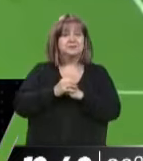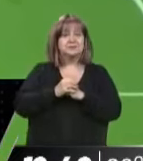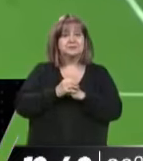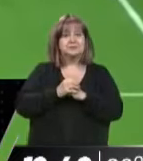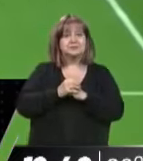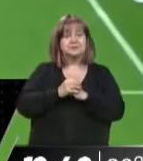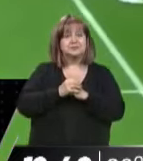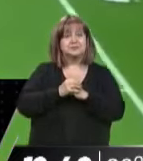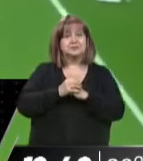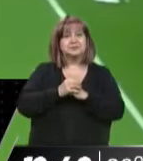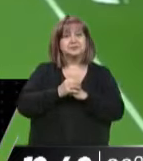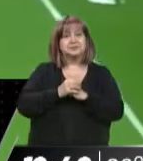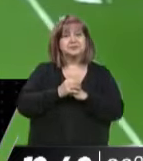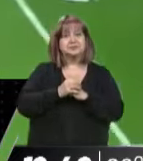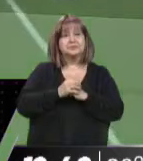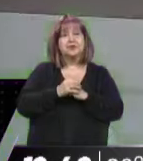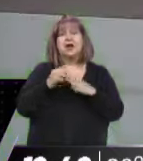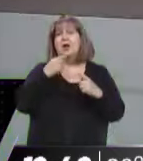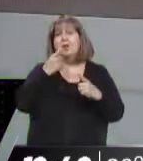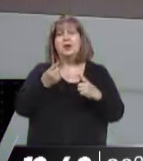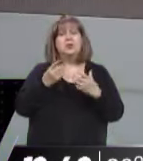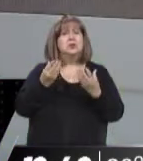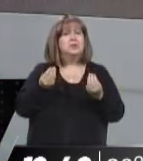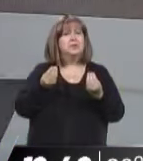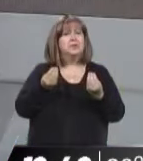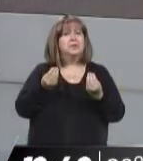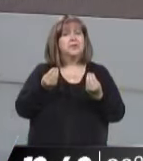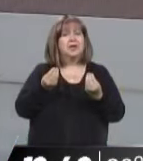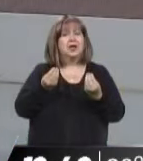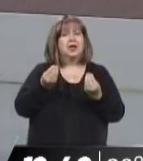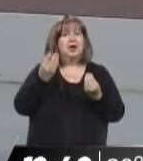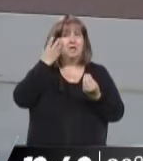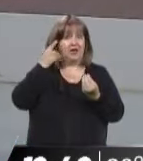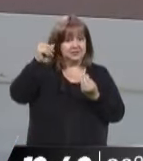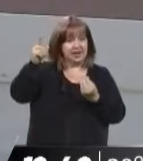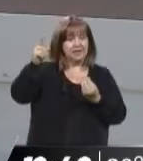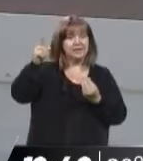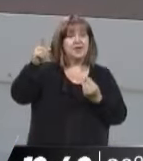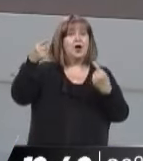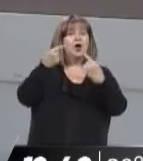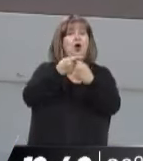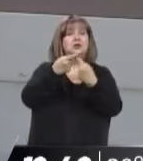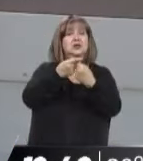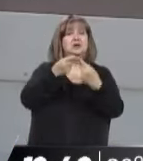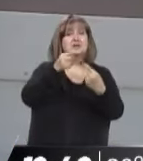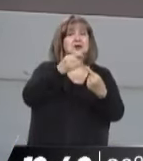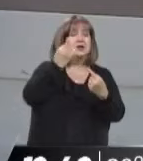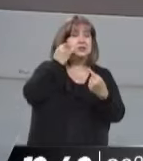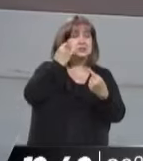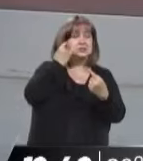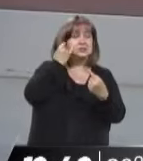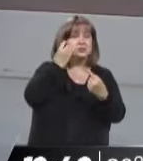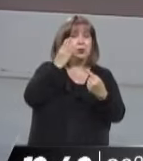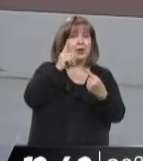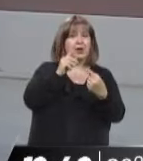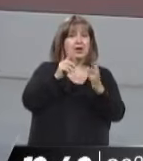Europa UEFA, la antigua Copa UEFA. Ahora, el detalle también es que el PSG va contra la Juve, la que Juve es complicadísimo, y